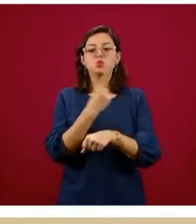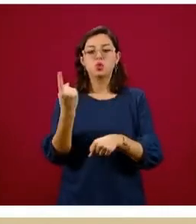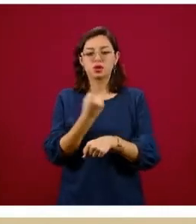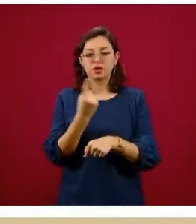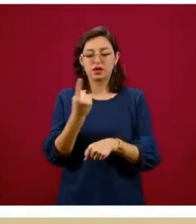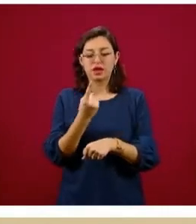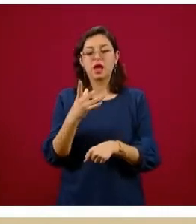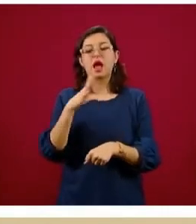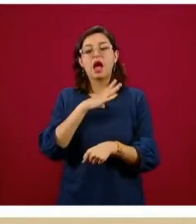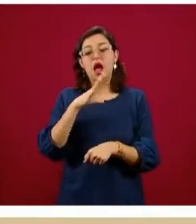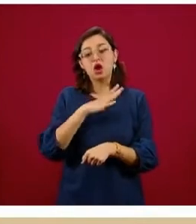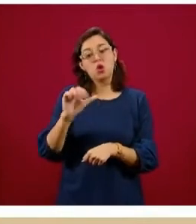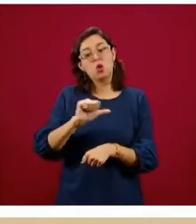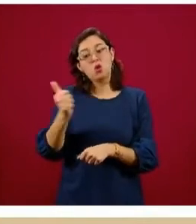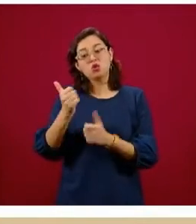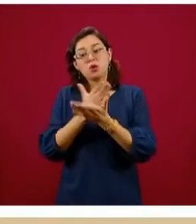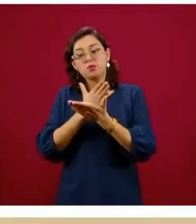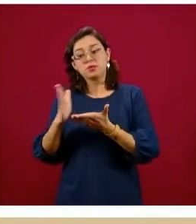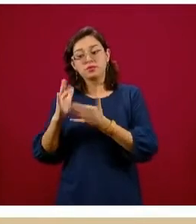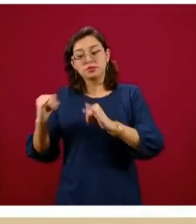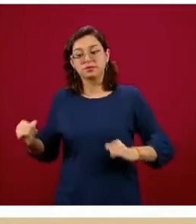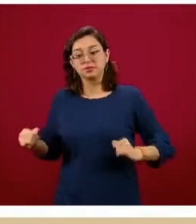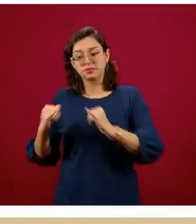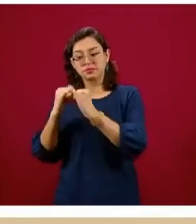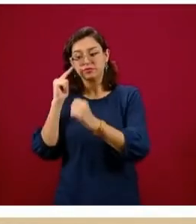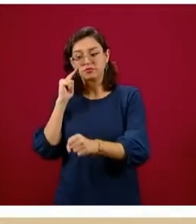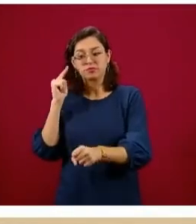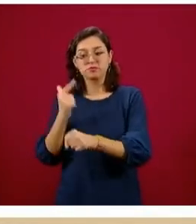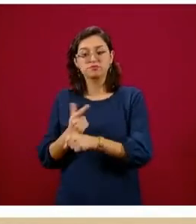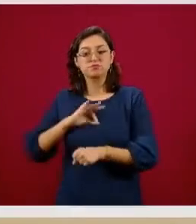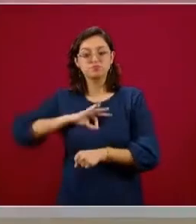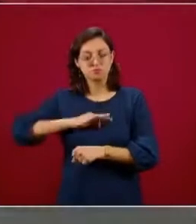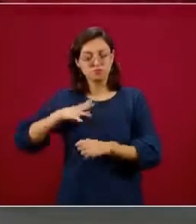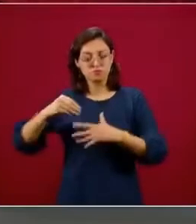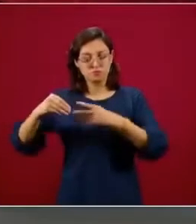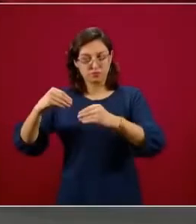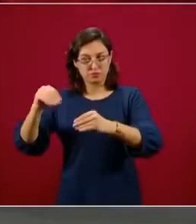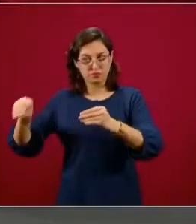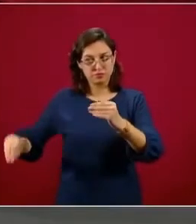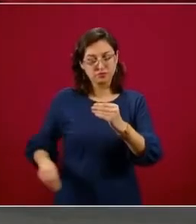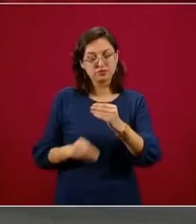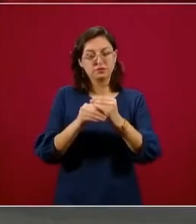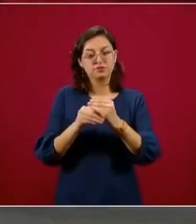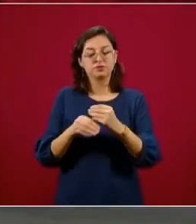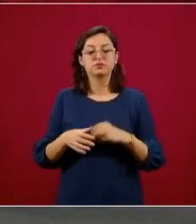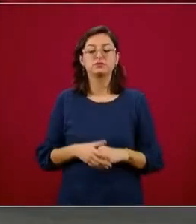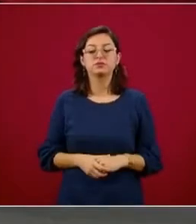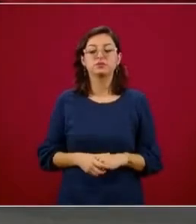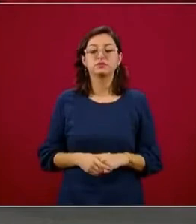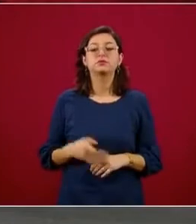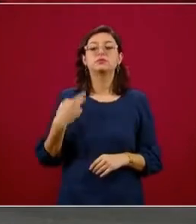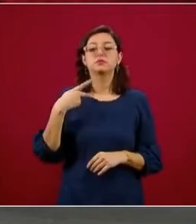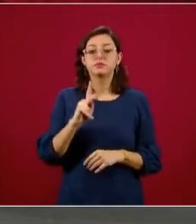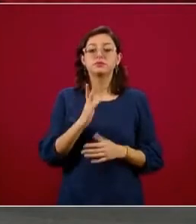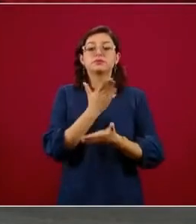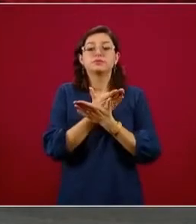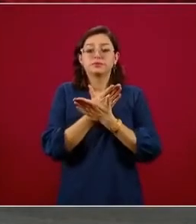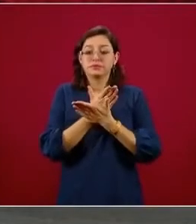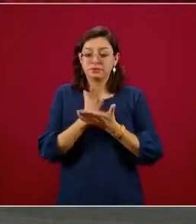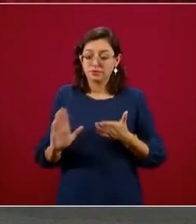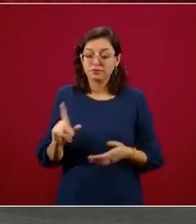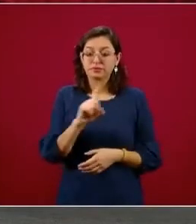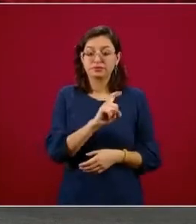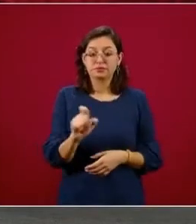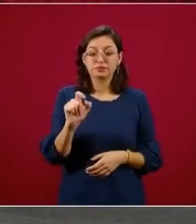el Instituto de Diagnóstico y Referencia Epidemiológico. Pero además de estas 128.253 que ya se